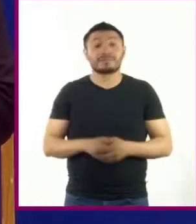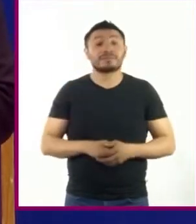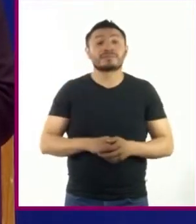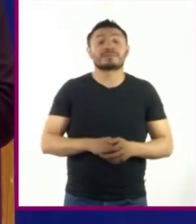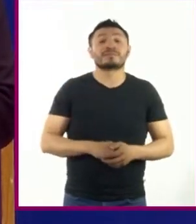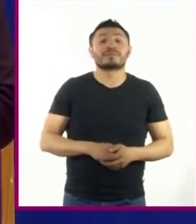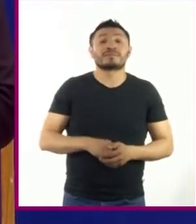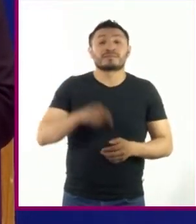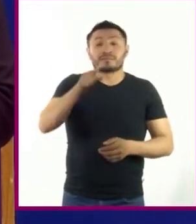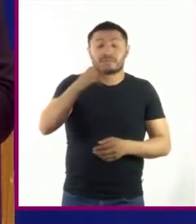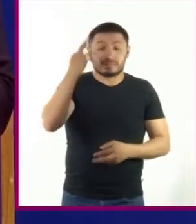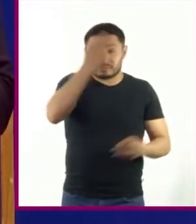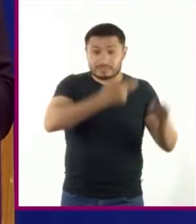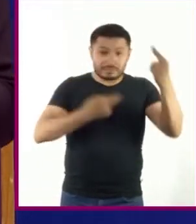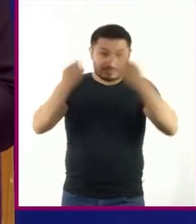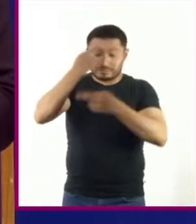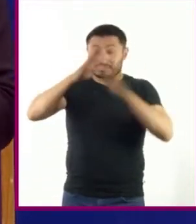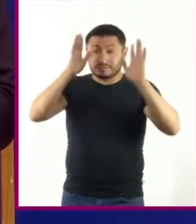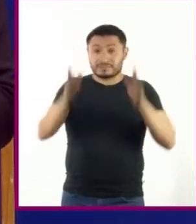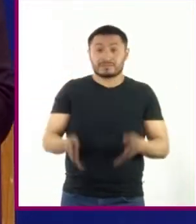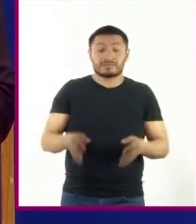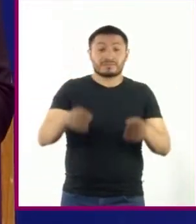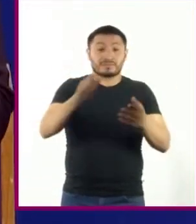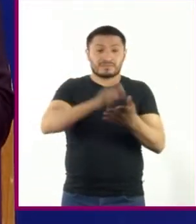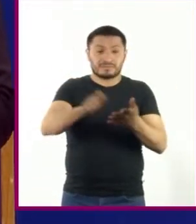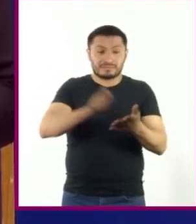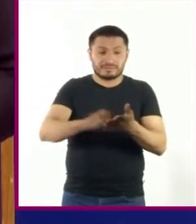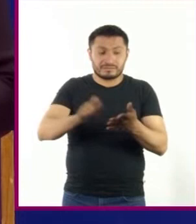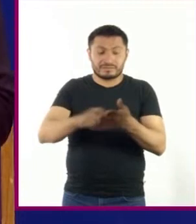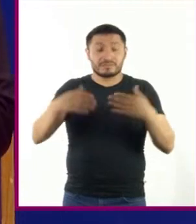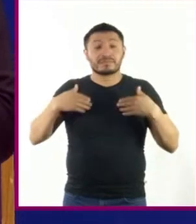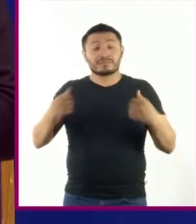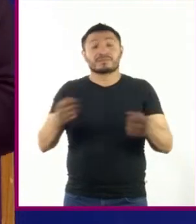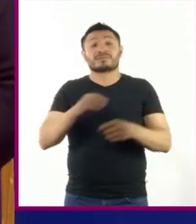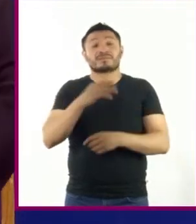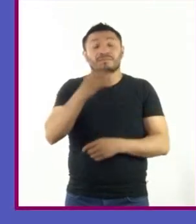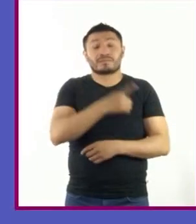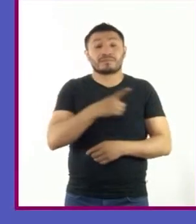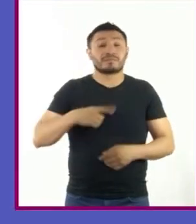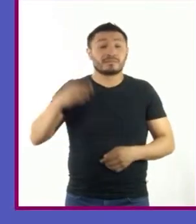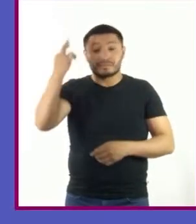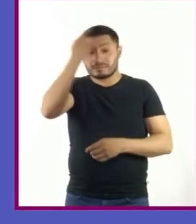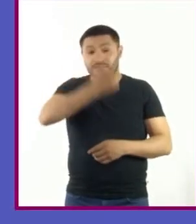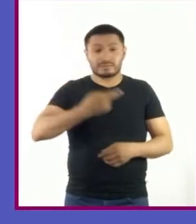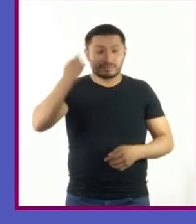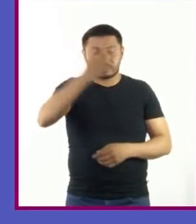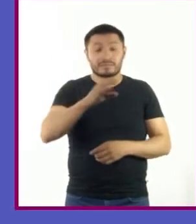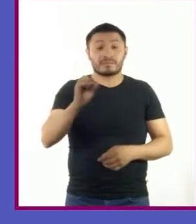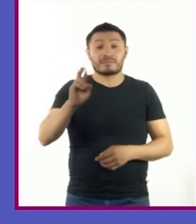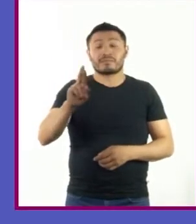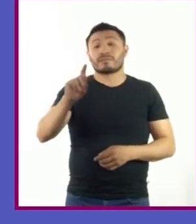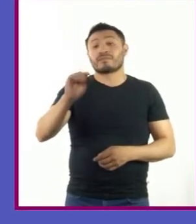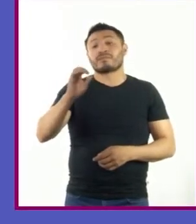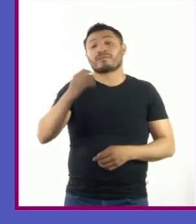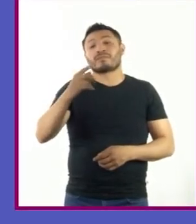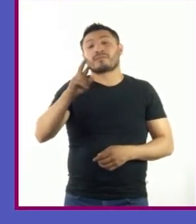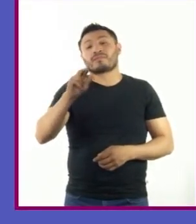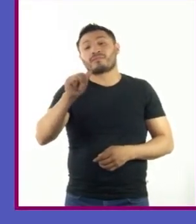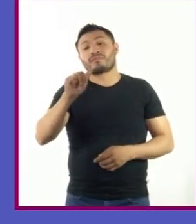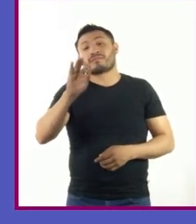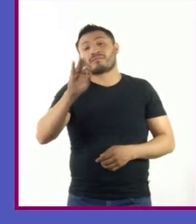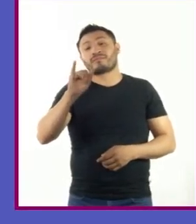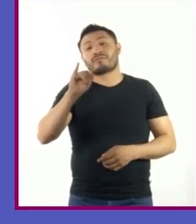que revisamos que el texto de manera general se entienda, es momento de revisar la ortografía,